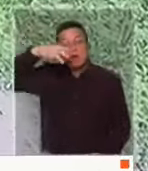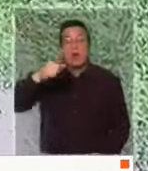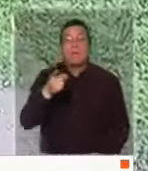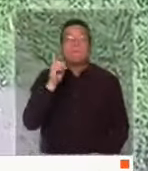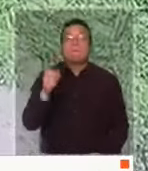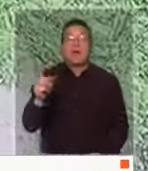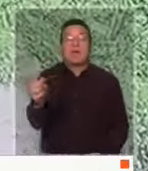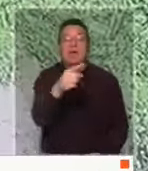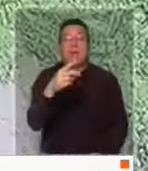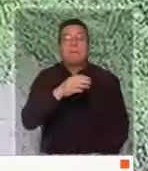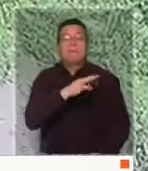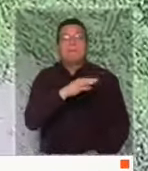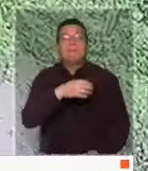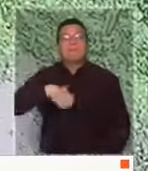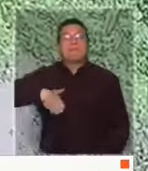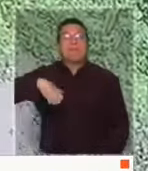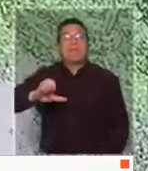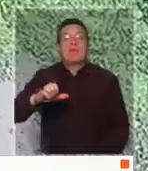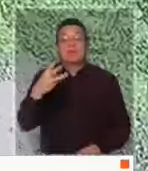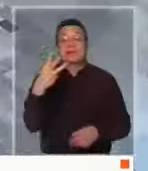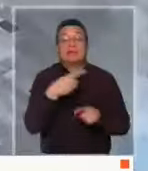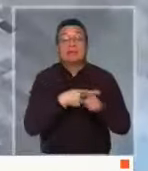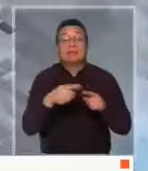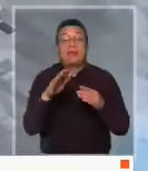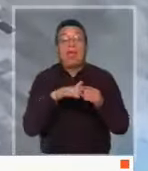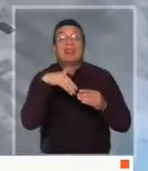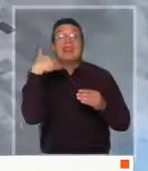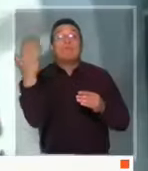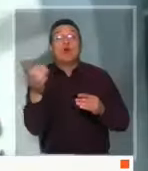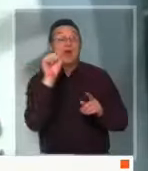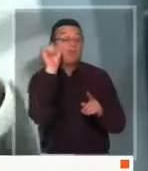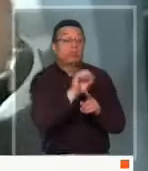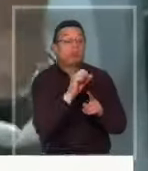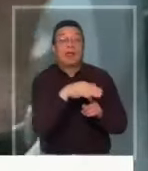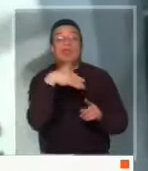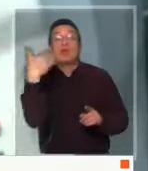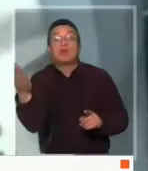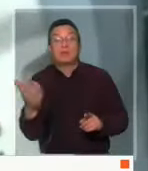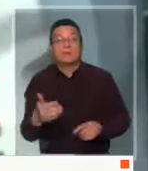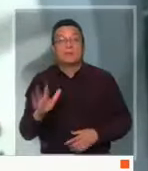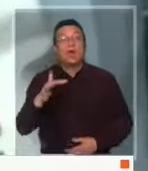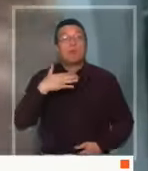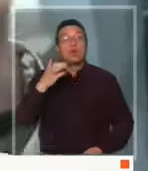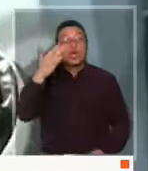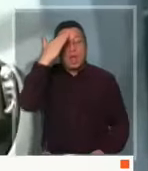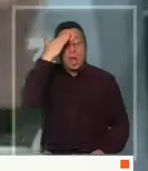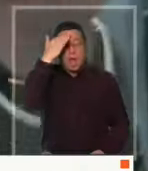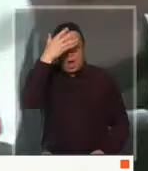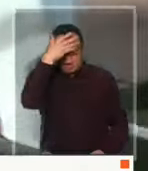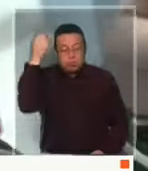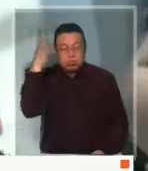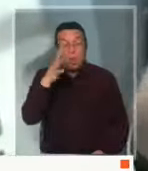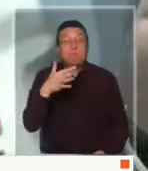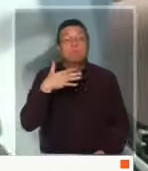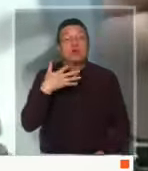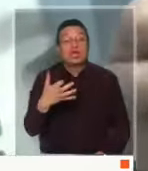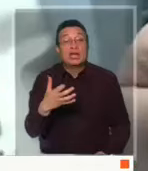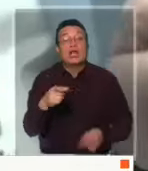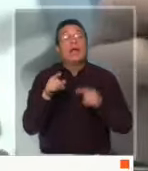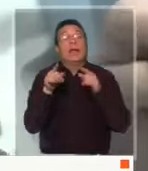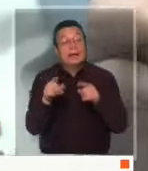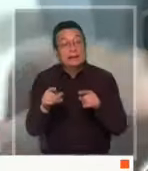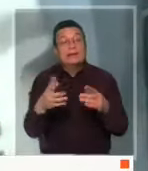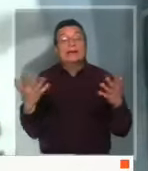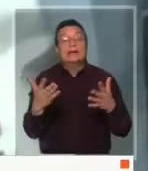PDI 3 semanas después de la presunta agresión sexual. ¿Por qué tengo esta memoria borrada? Y sobre todo, ¿qué es lo que